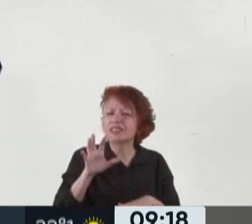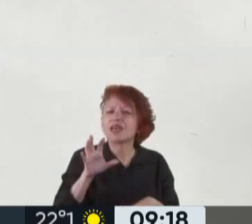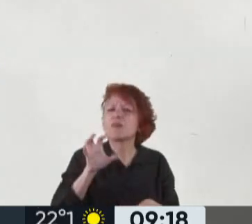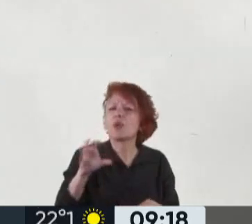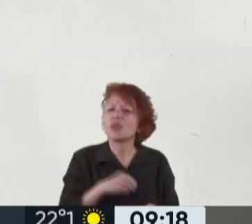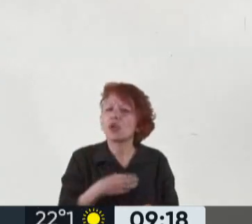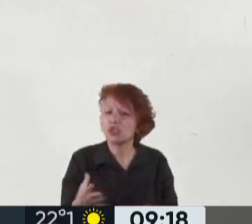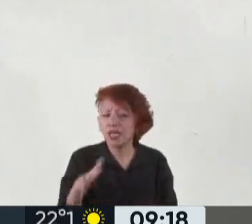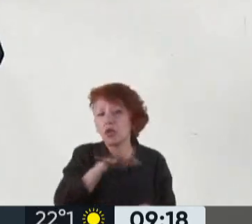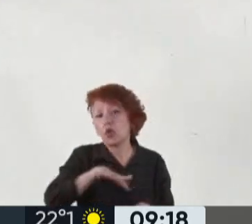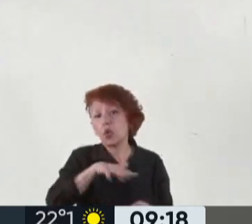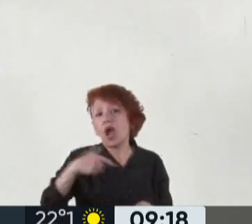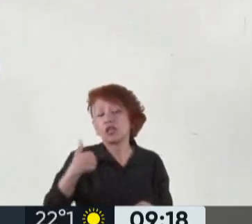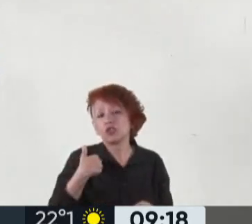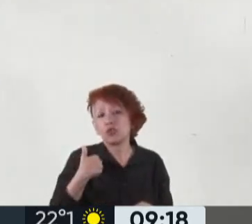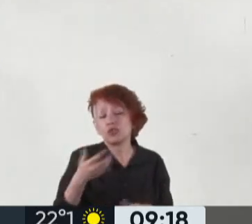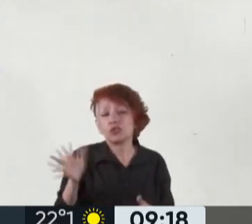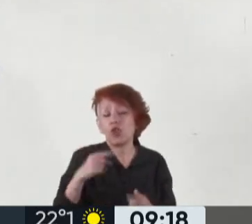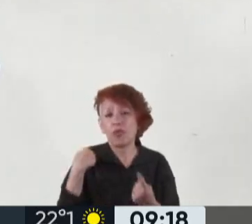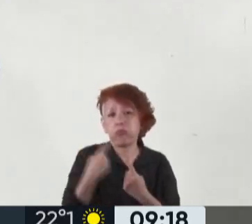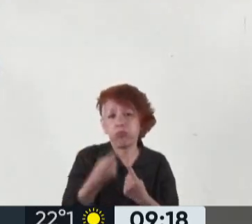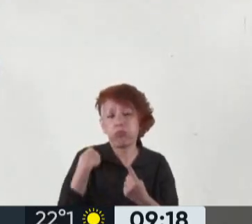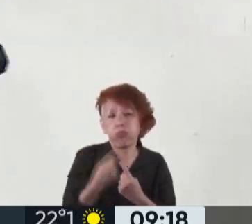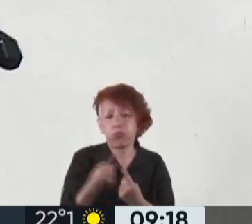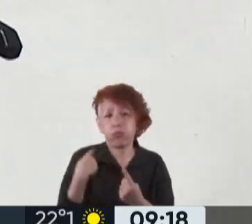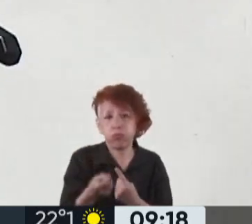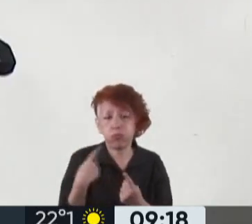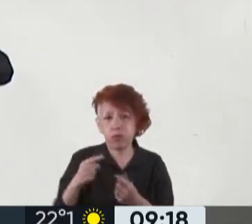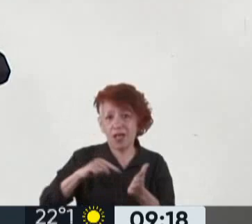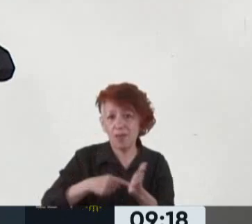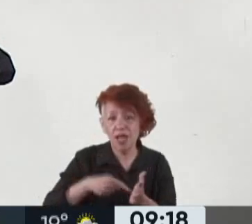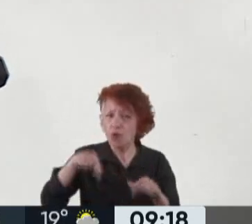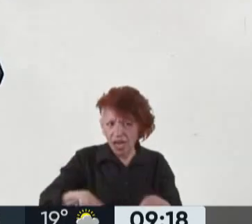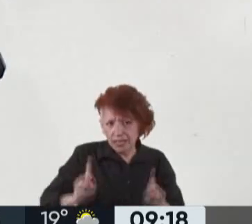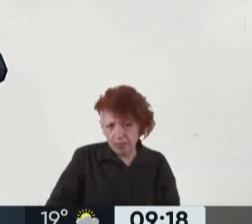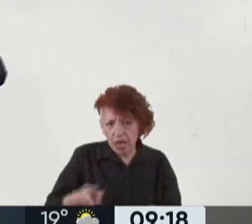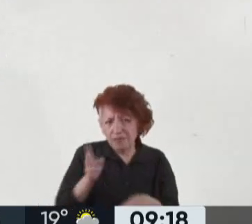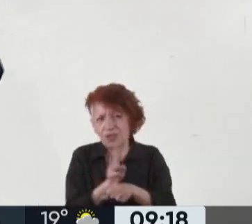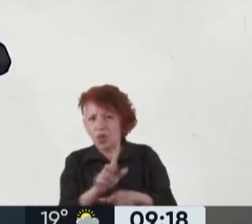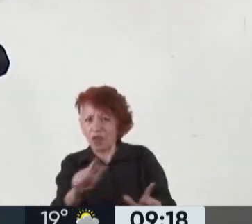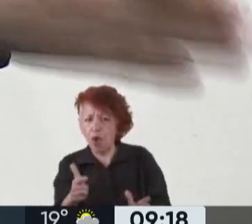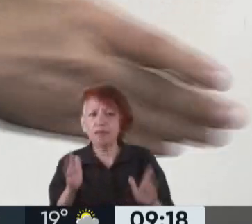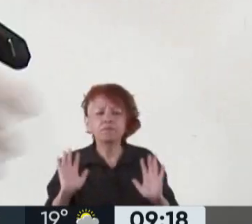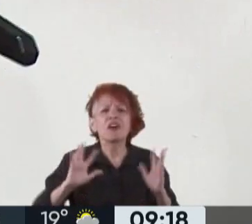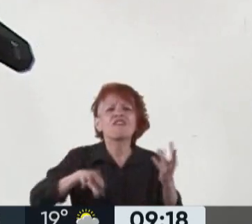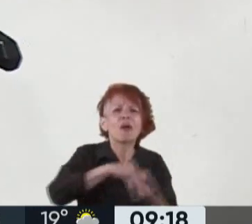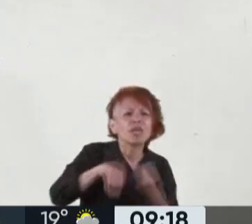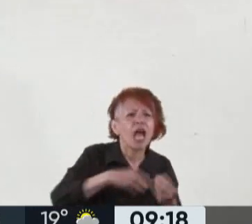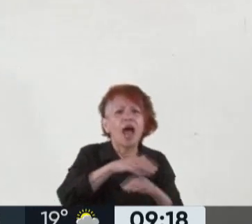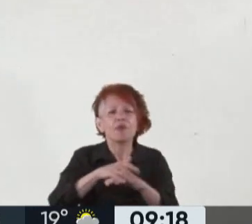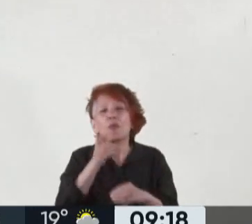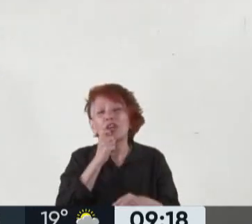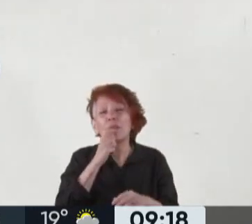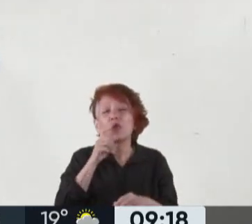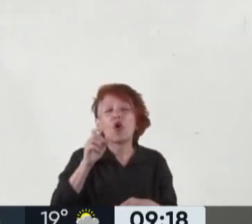Aires, que es el lugar donde yo vengo permanentemente a Capital Federal, también ocurren acá. Familiares, amigos, lo que pasó con el